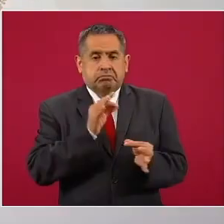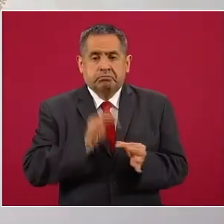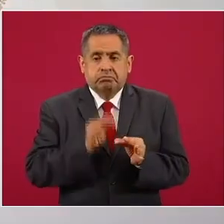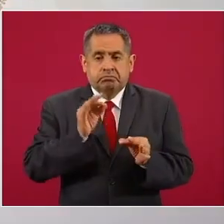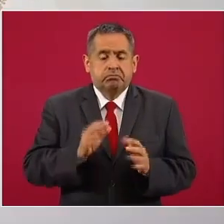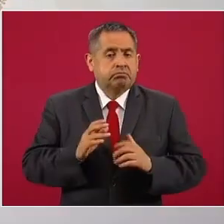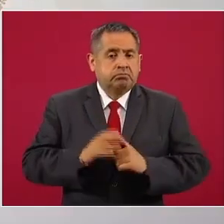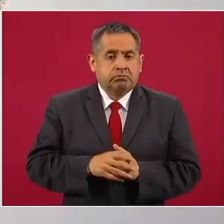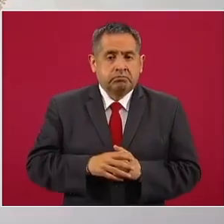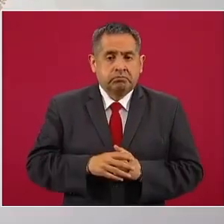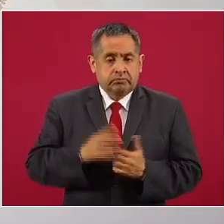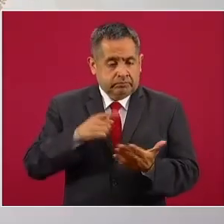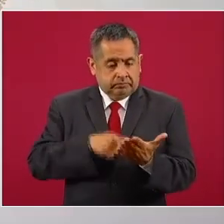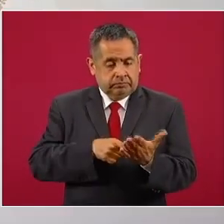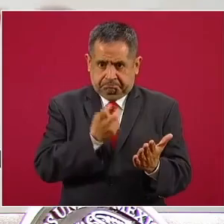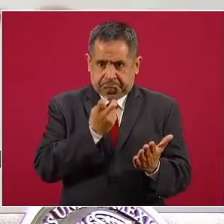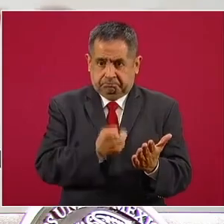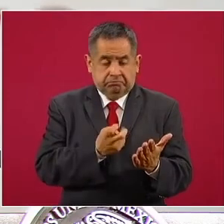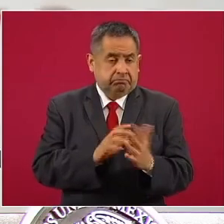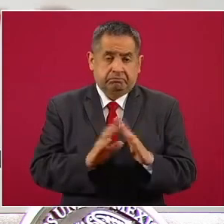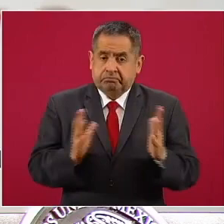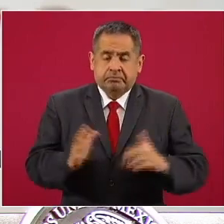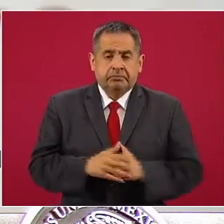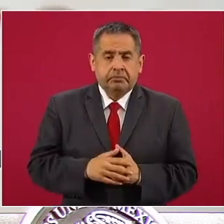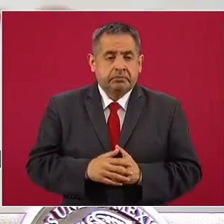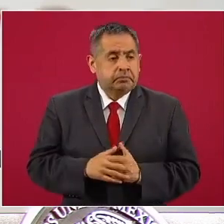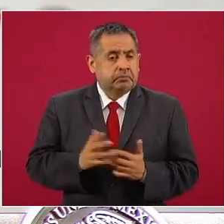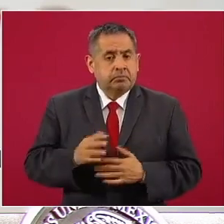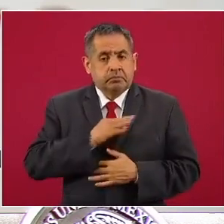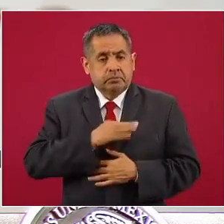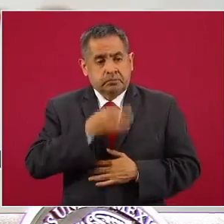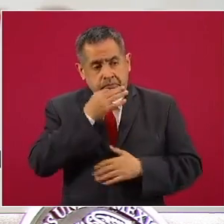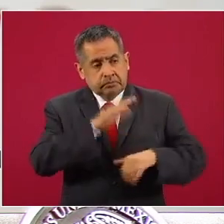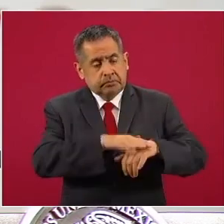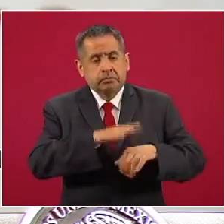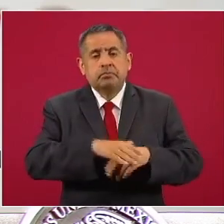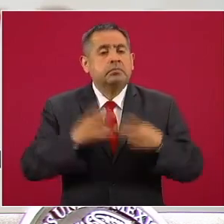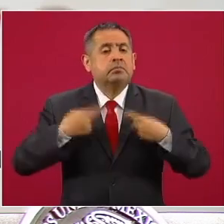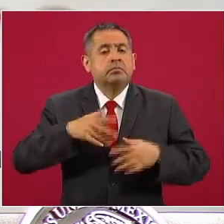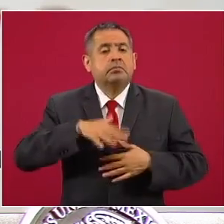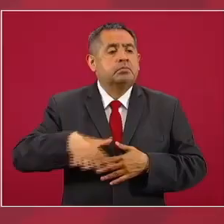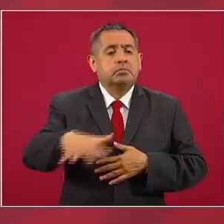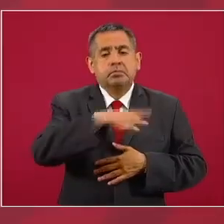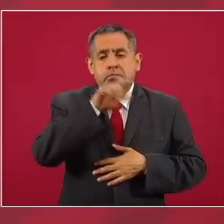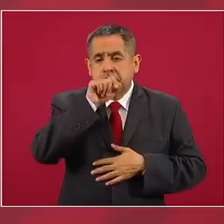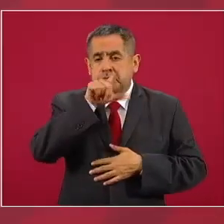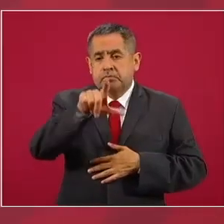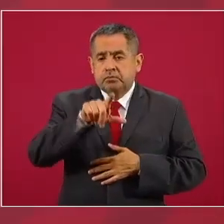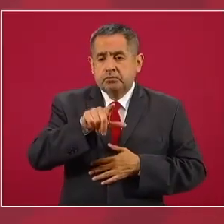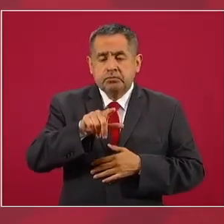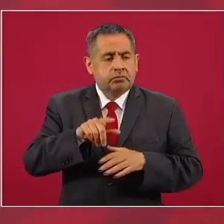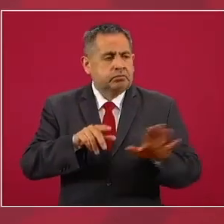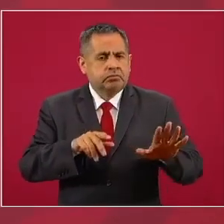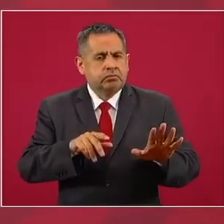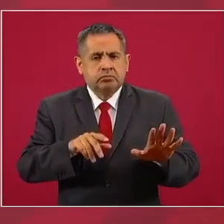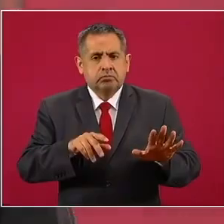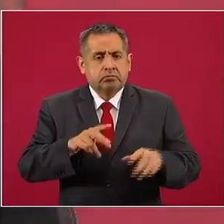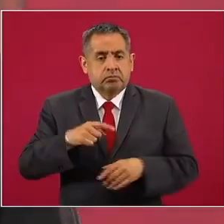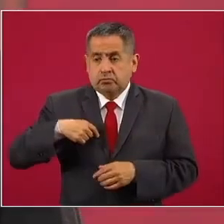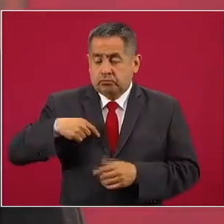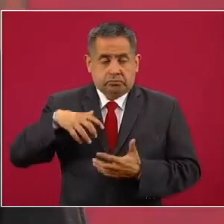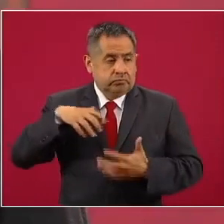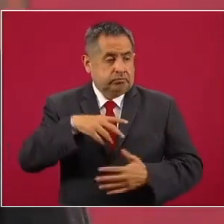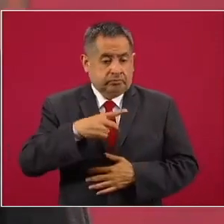legalidad y se respeta la Constitución. Y le puedo decir a los ciudadanos de Jalisco que no le debemos